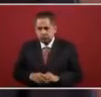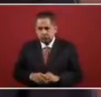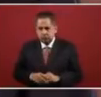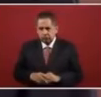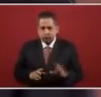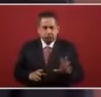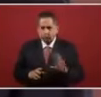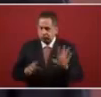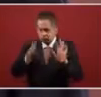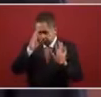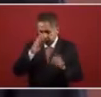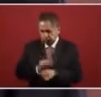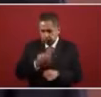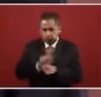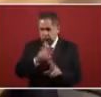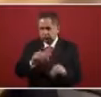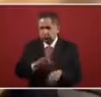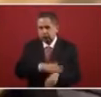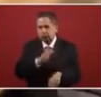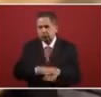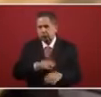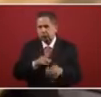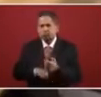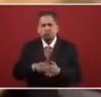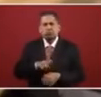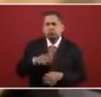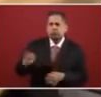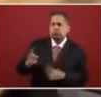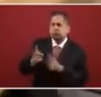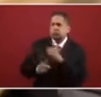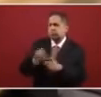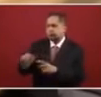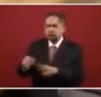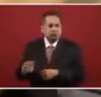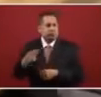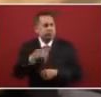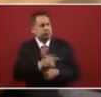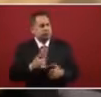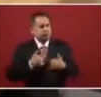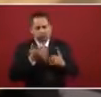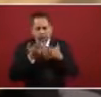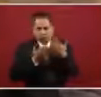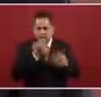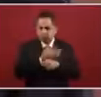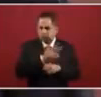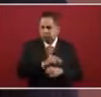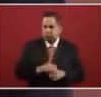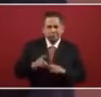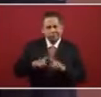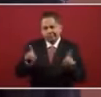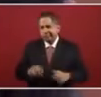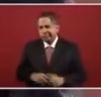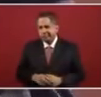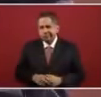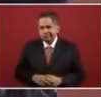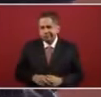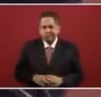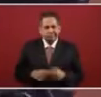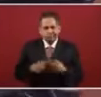no lo contempla el gobierno federal. Ahora no. ¿Por qué lo hizo en el caso de los deportistas y en el caso de los jóvenes estudiantes no? Porque son